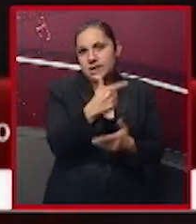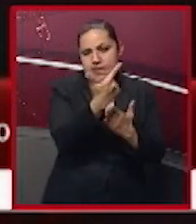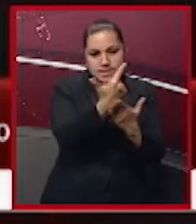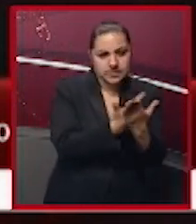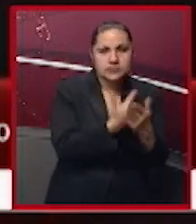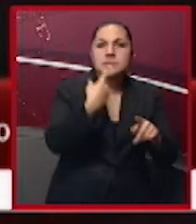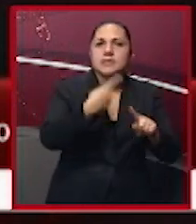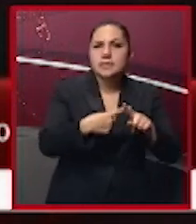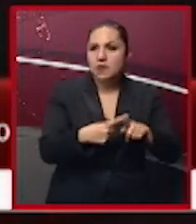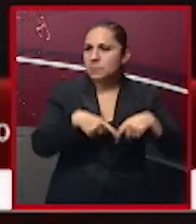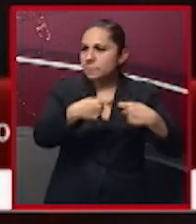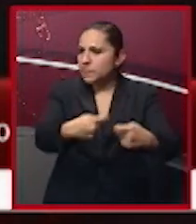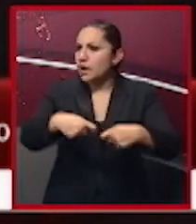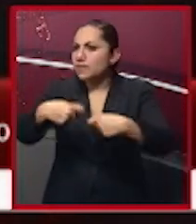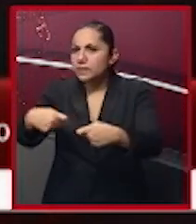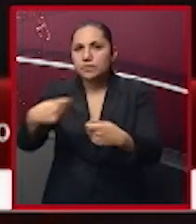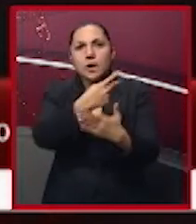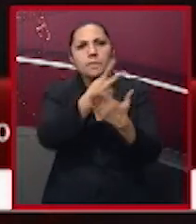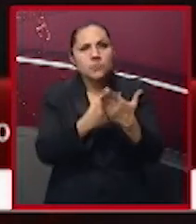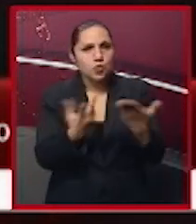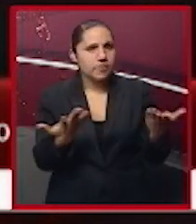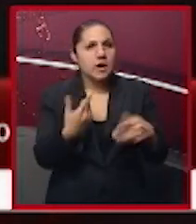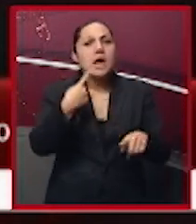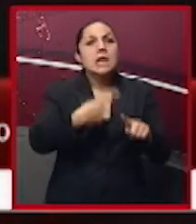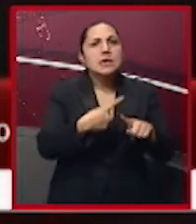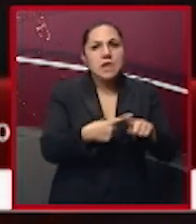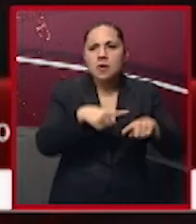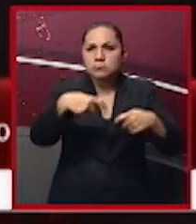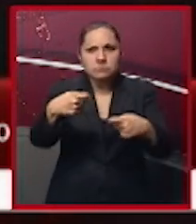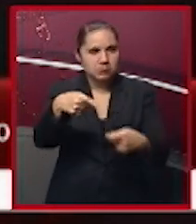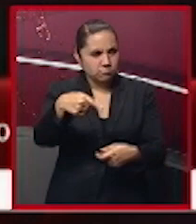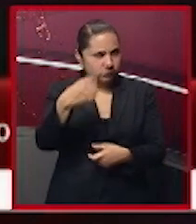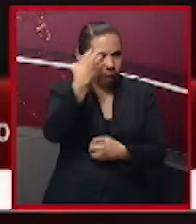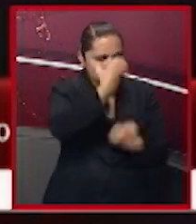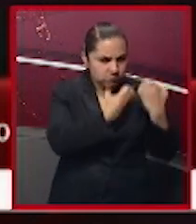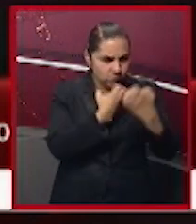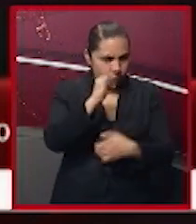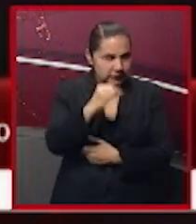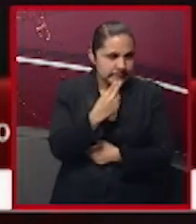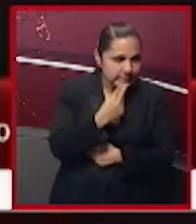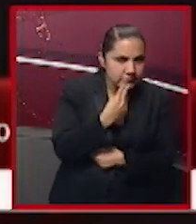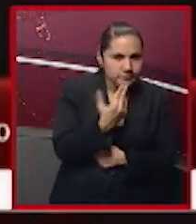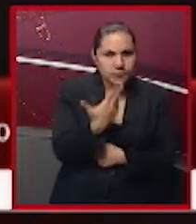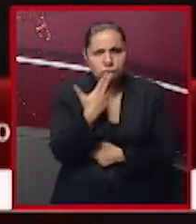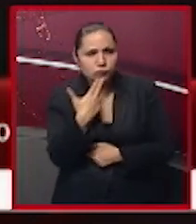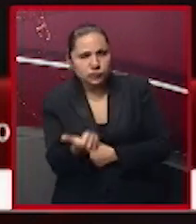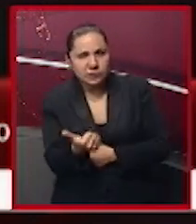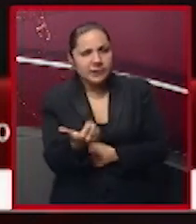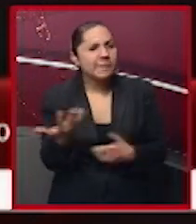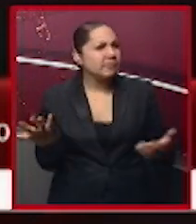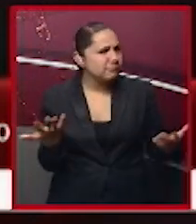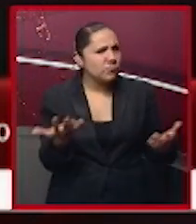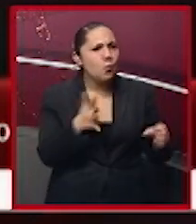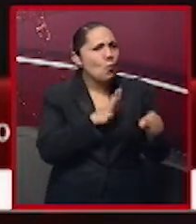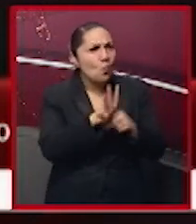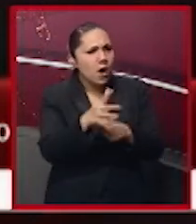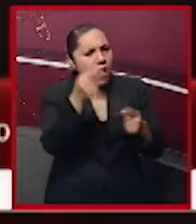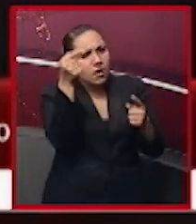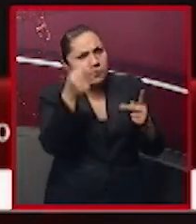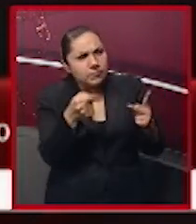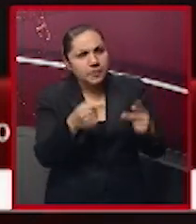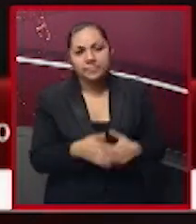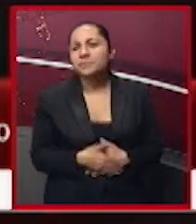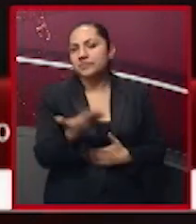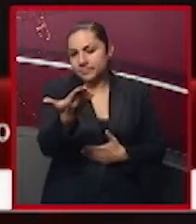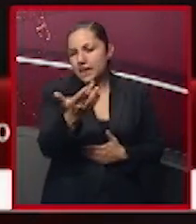cuántos de ellos cuentan con evaluación de impacto. Para ser más puntual, ¿cuántos programas